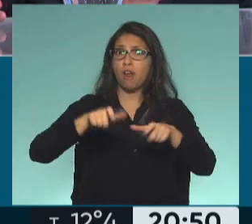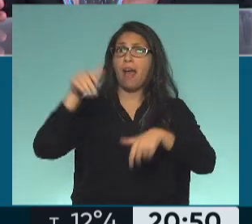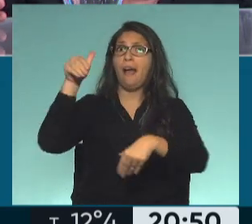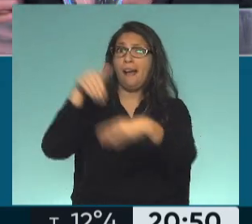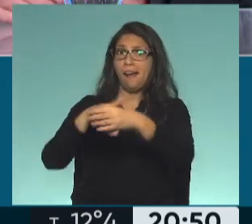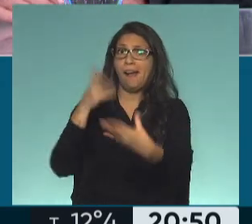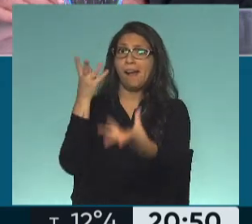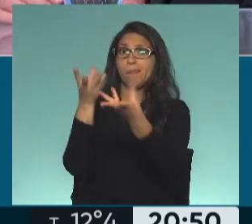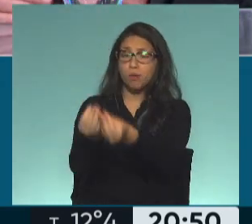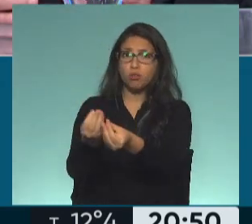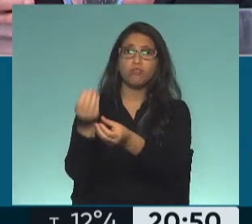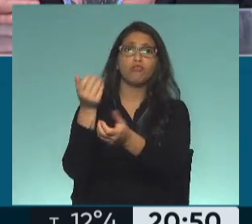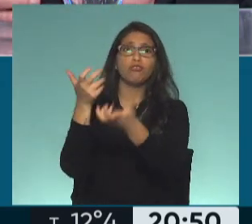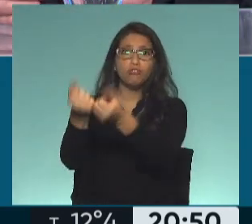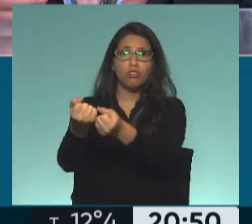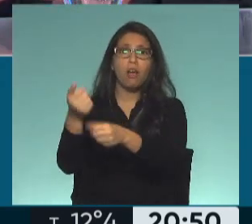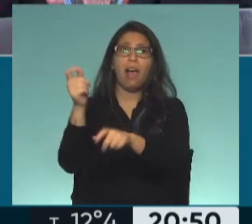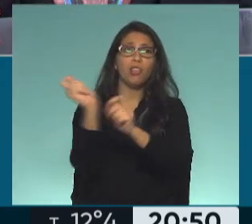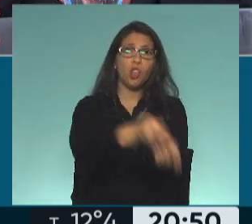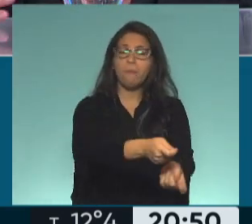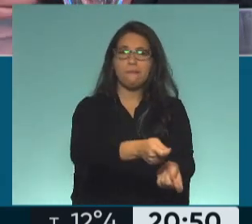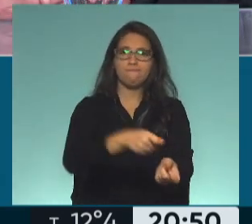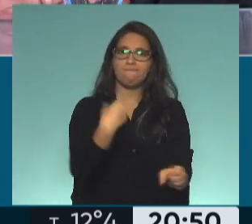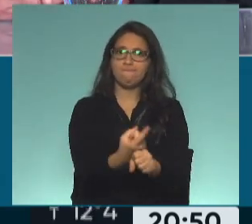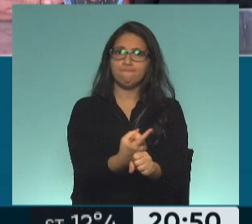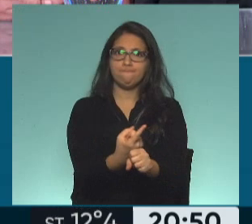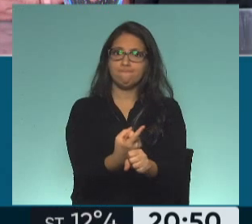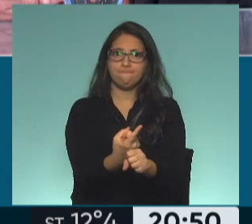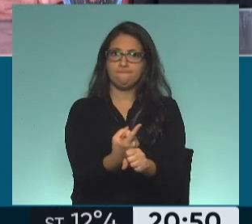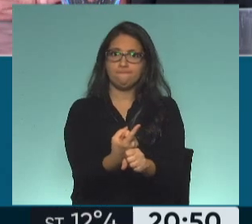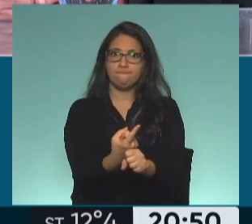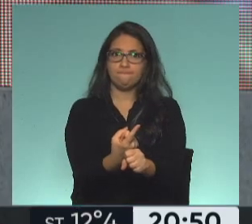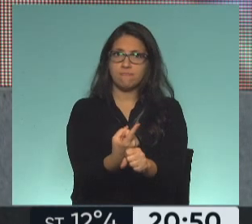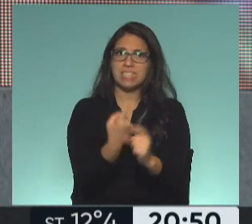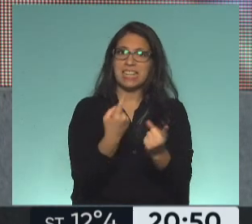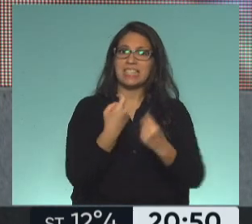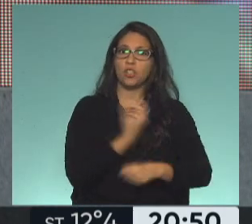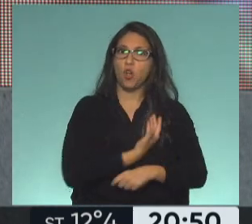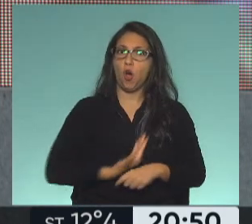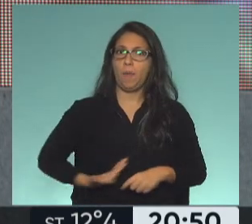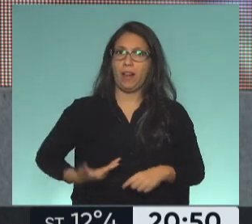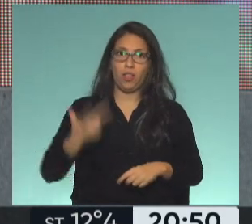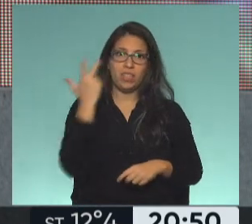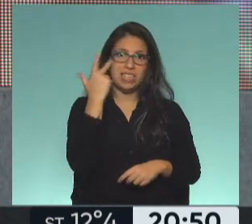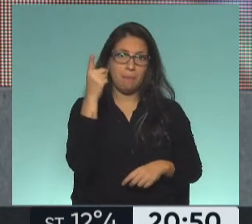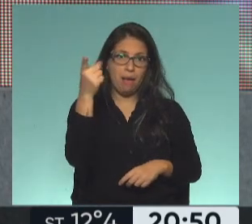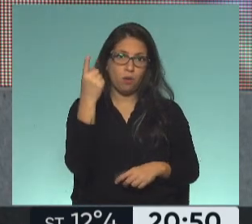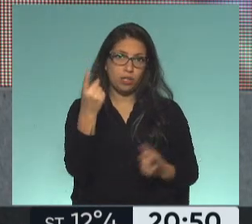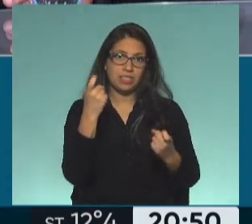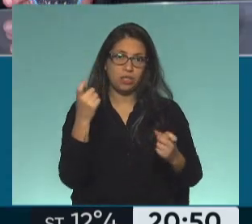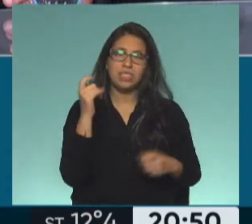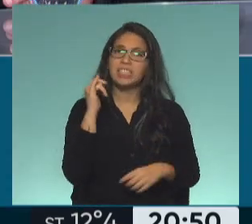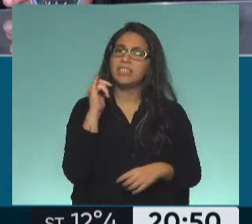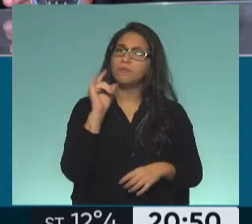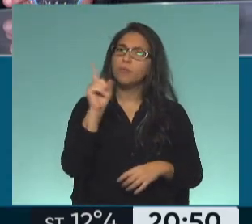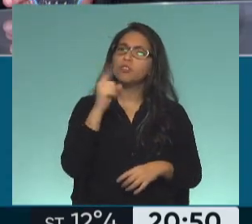lo metieron preso. Él no pudo transferir esos Pero votos. necesitó al gobernador de San Pablo, ¿eh? No, pero yo te